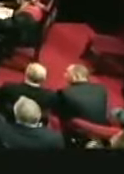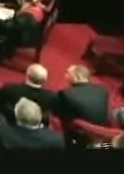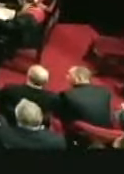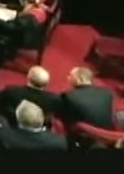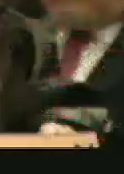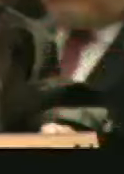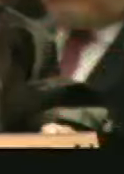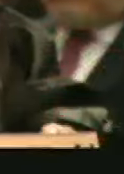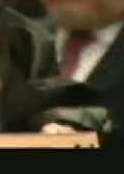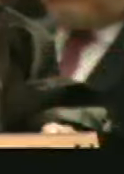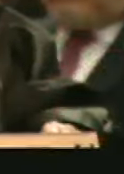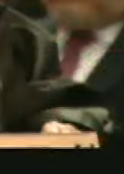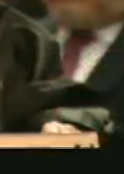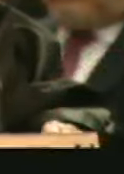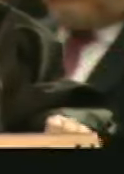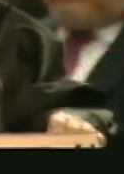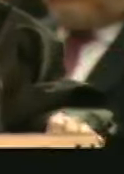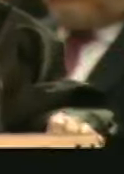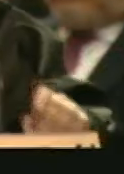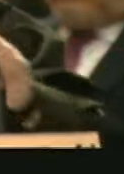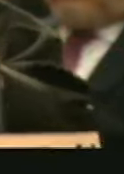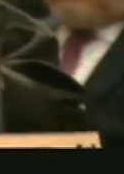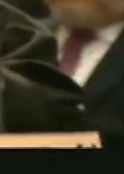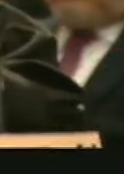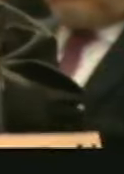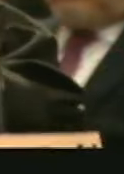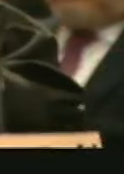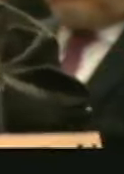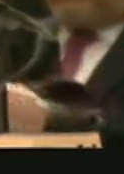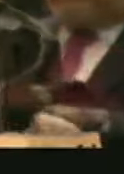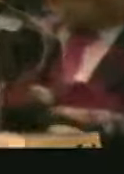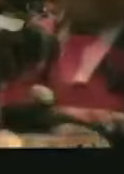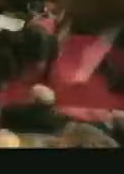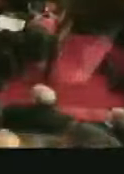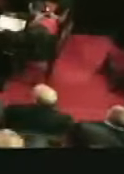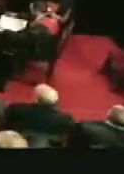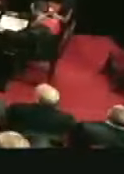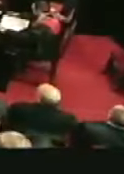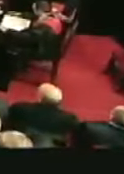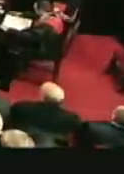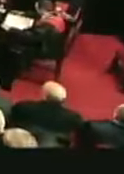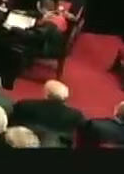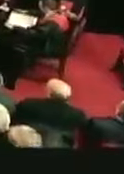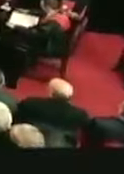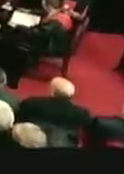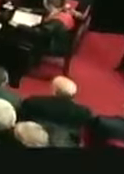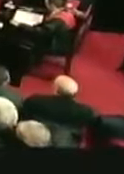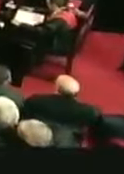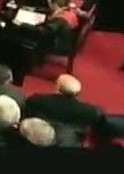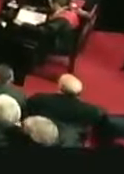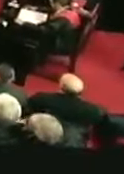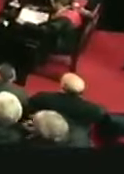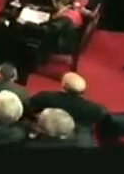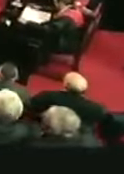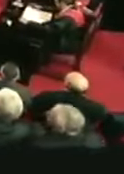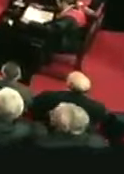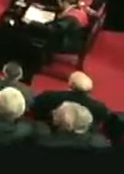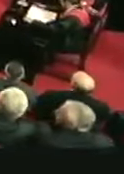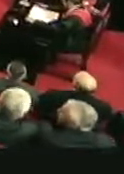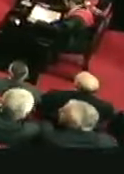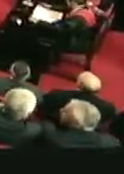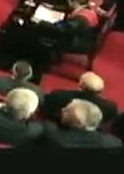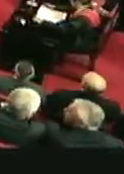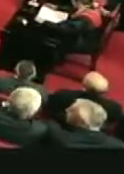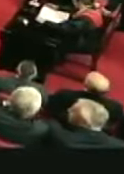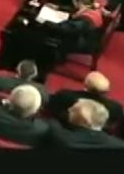El Tribunal Supremo de Justicia, de conformidad con lo dispuesto en el artículo 267 de la Constitución de la República Bolivariana